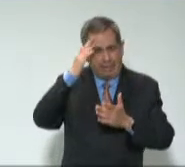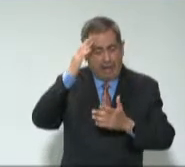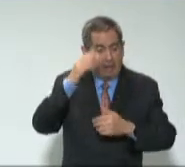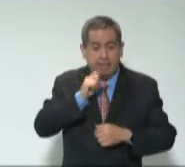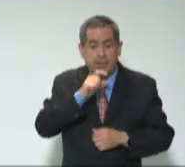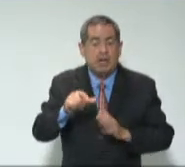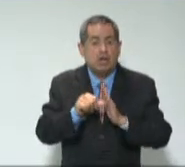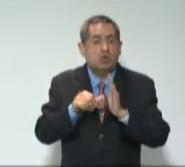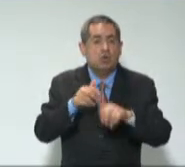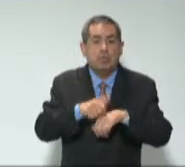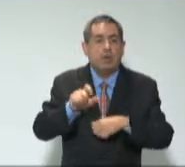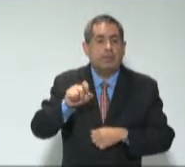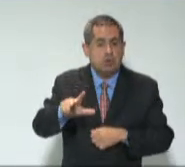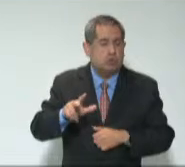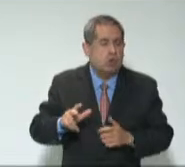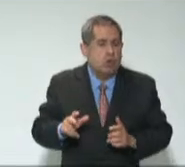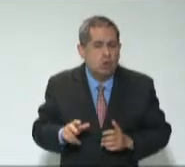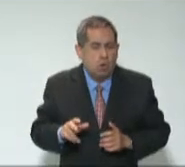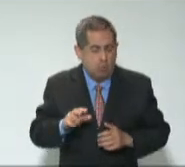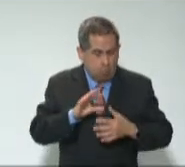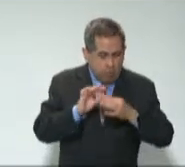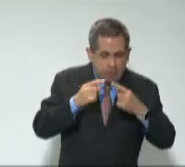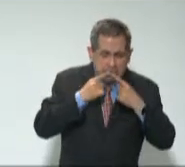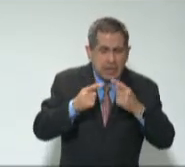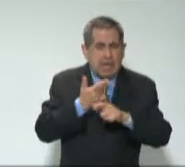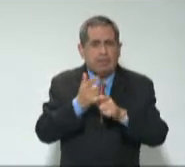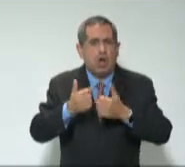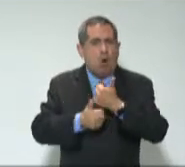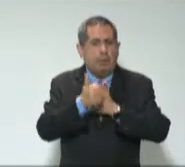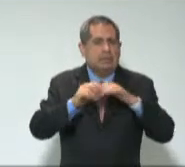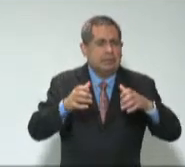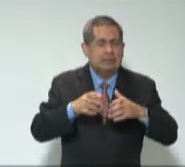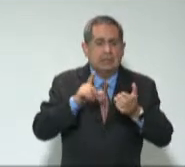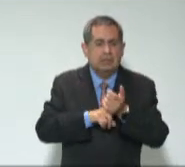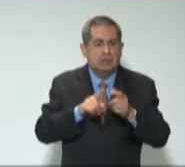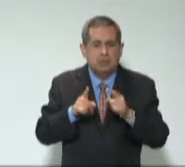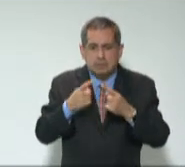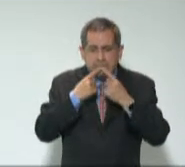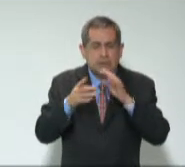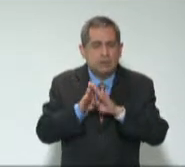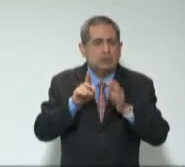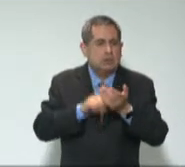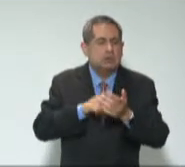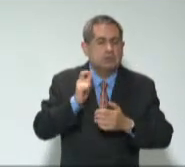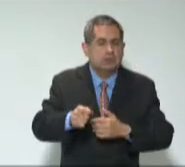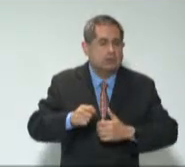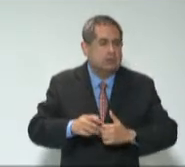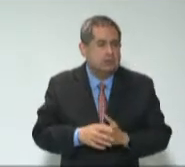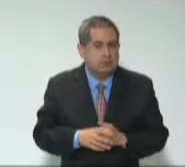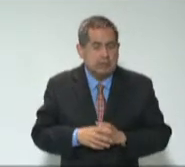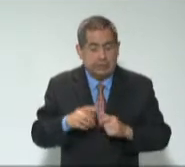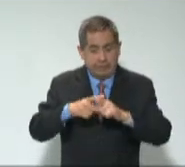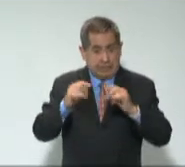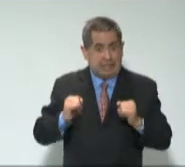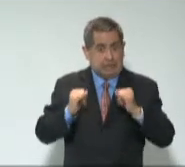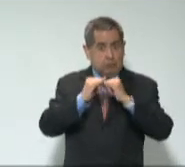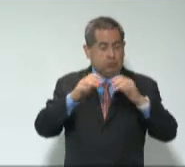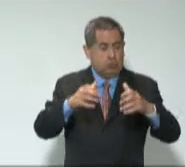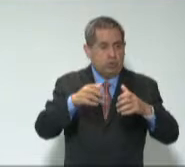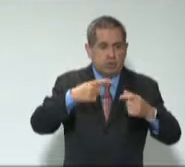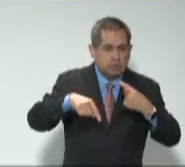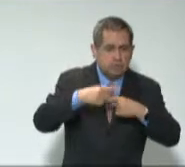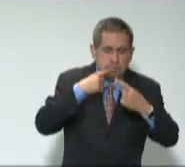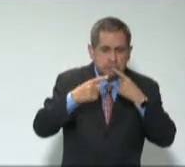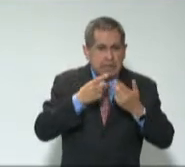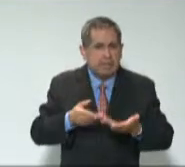28 que que puede vulnerar la libre competencia entre entre entre las instituciones que pueden dar